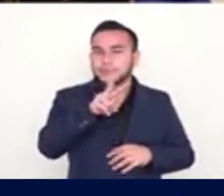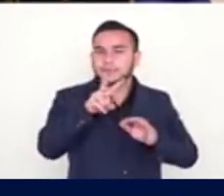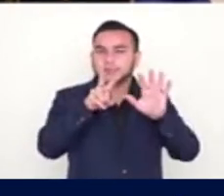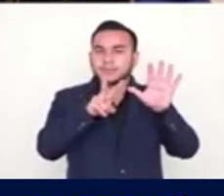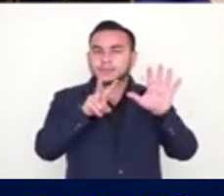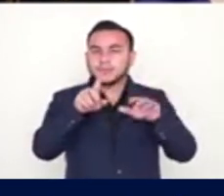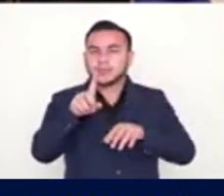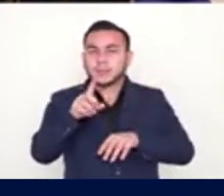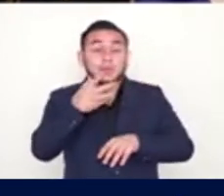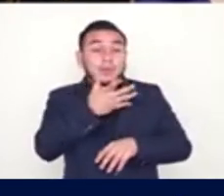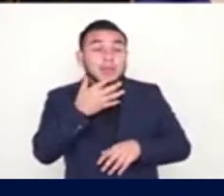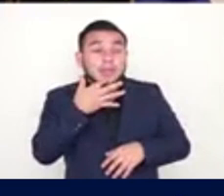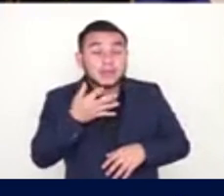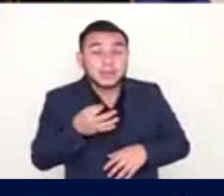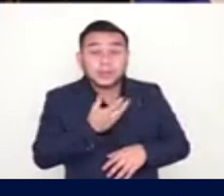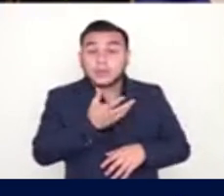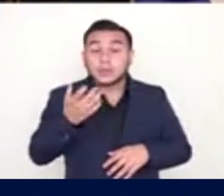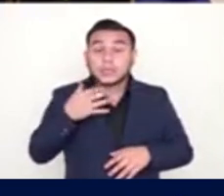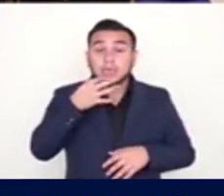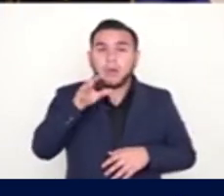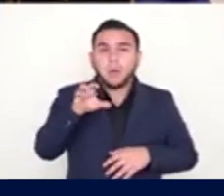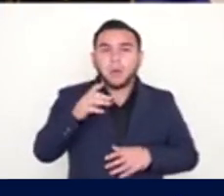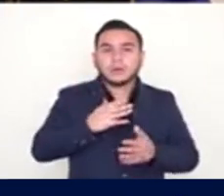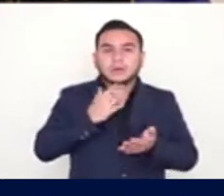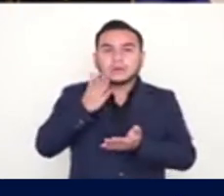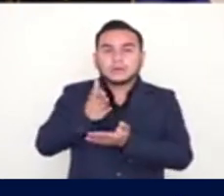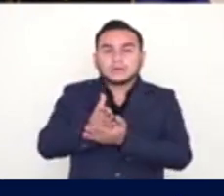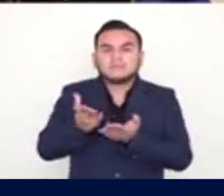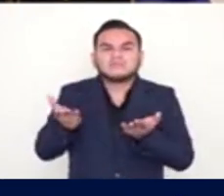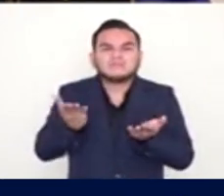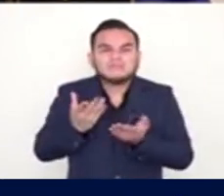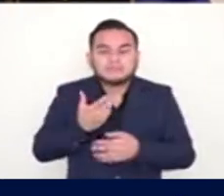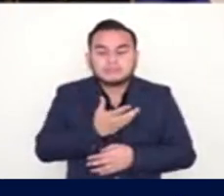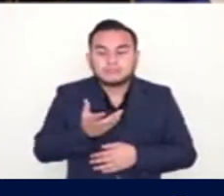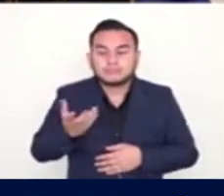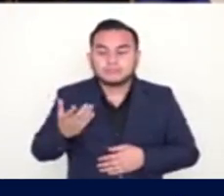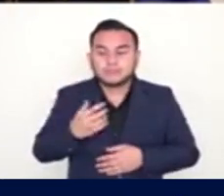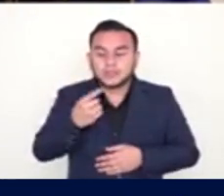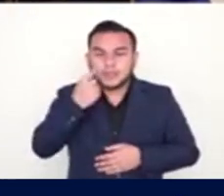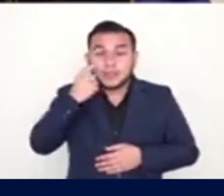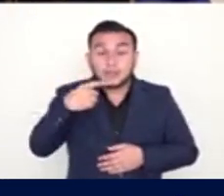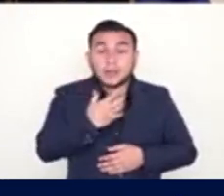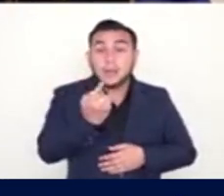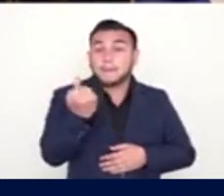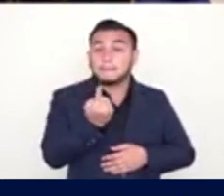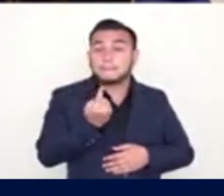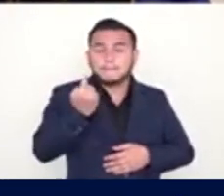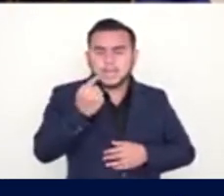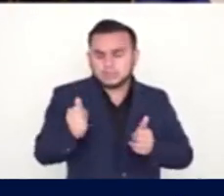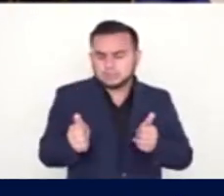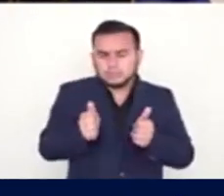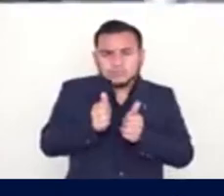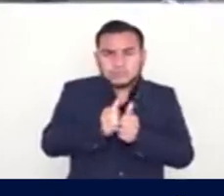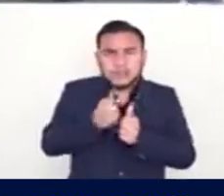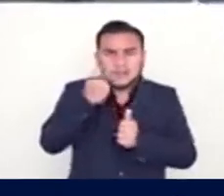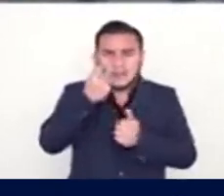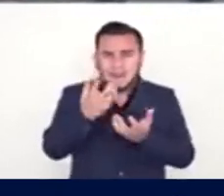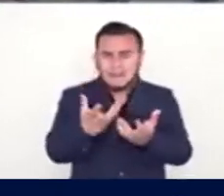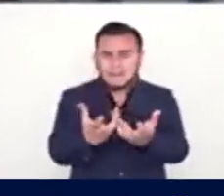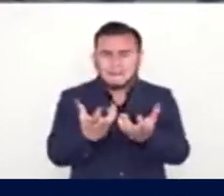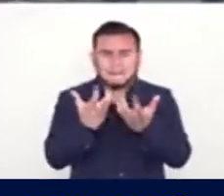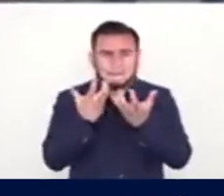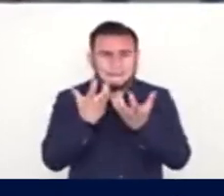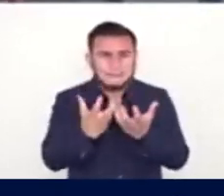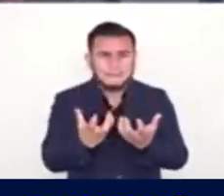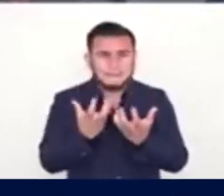andaban algunos los honrados, pero los corruptos sí, y andaban con su gente, ahí montones eran, a